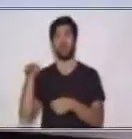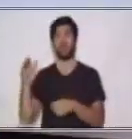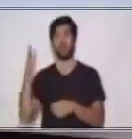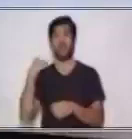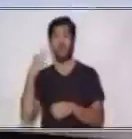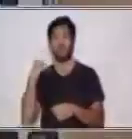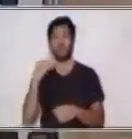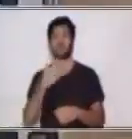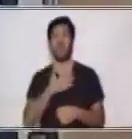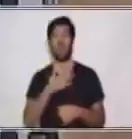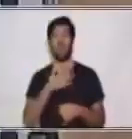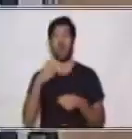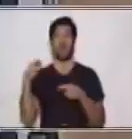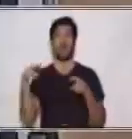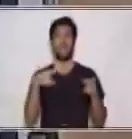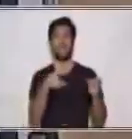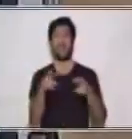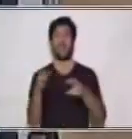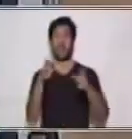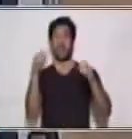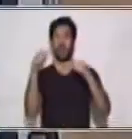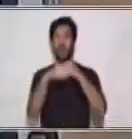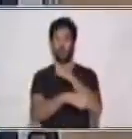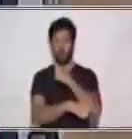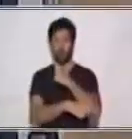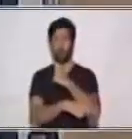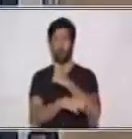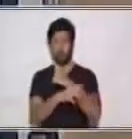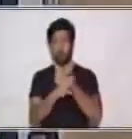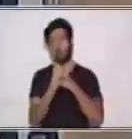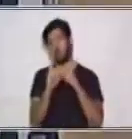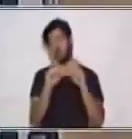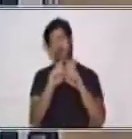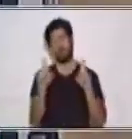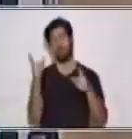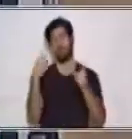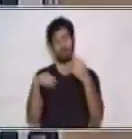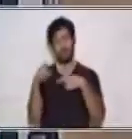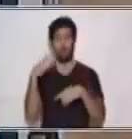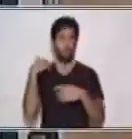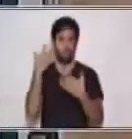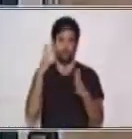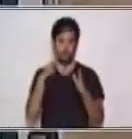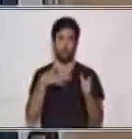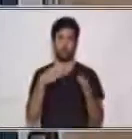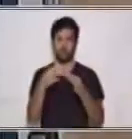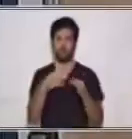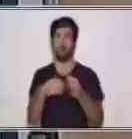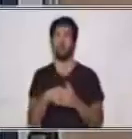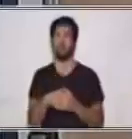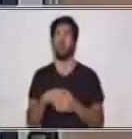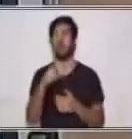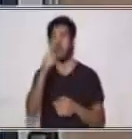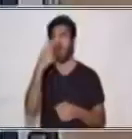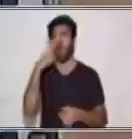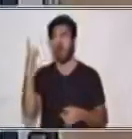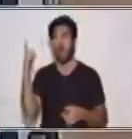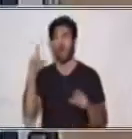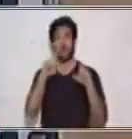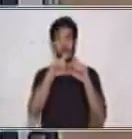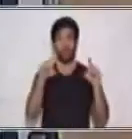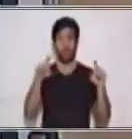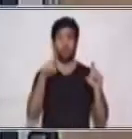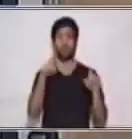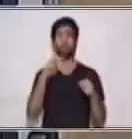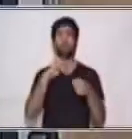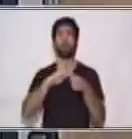Río Hondo. Si tú observas, este nombre es el nombre del municipio, por lo